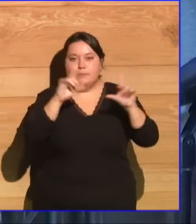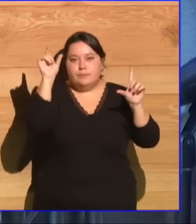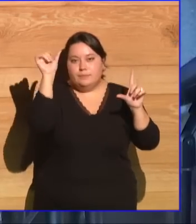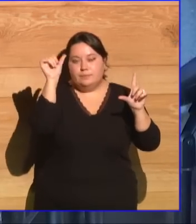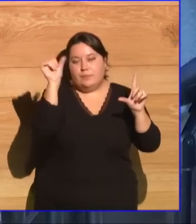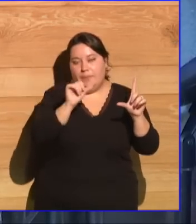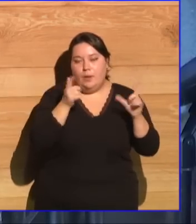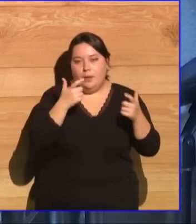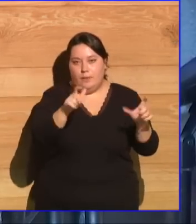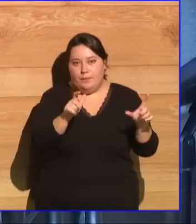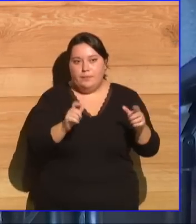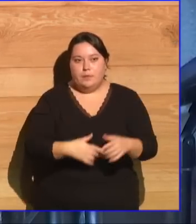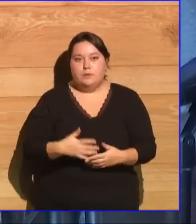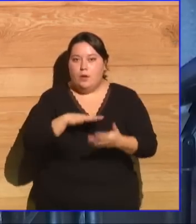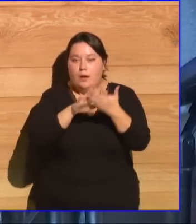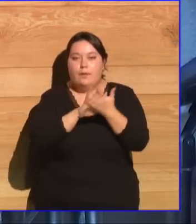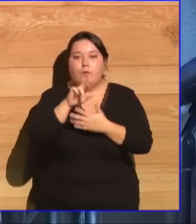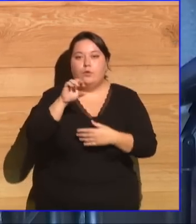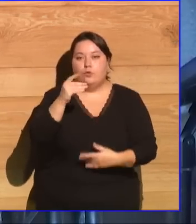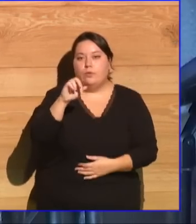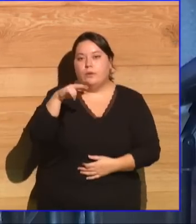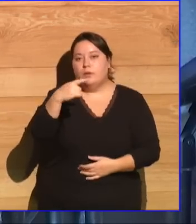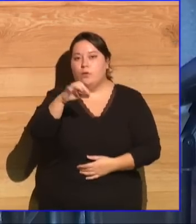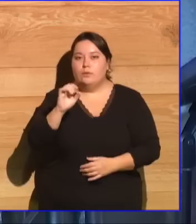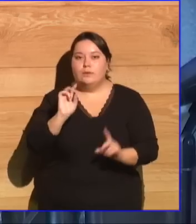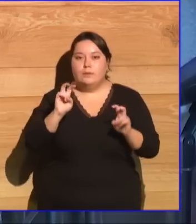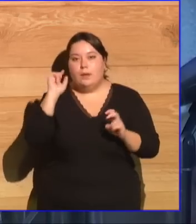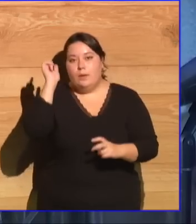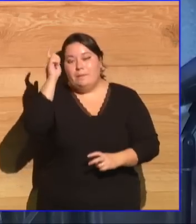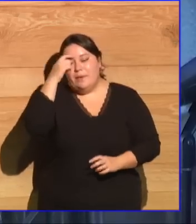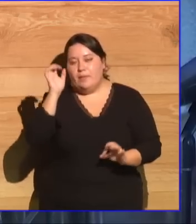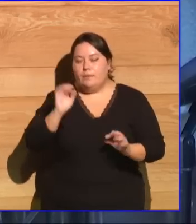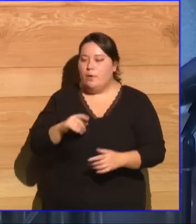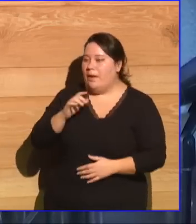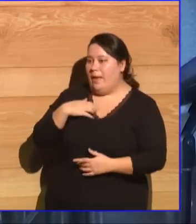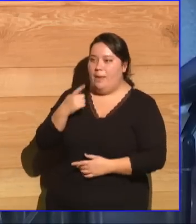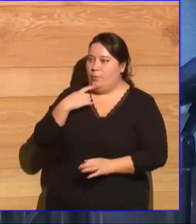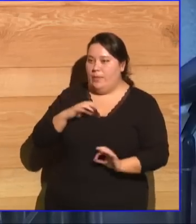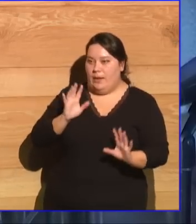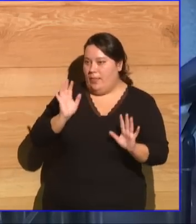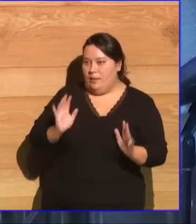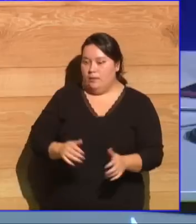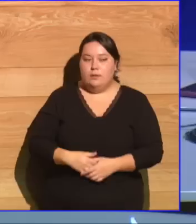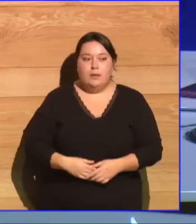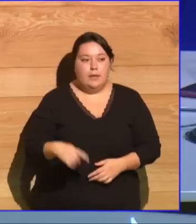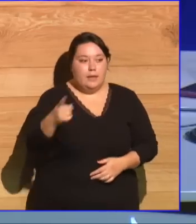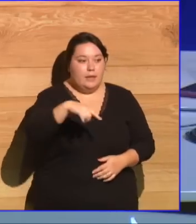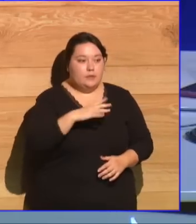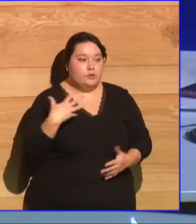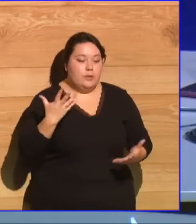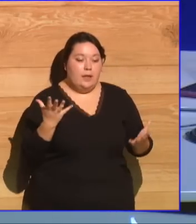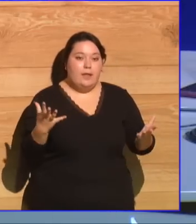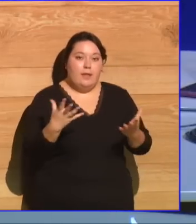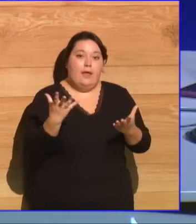es de lo que nos está hablando Rodrigo sobre la perfección A mí no me metas. de la gramática. Esto no está, queridos oyentes, dentro del bloque